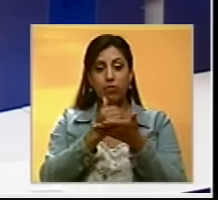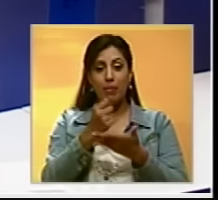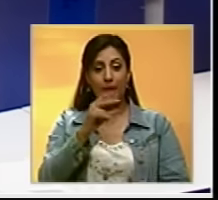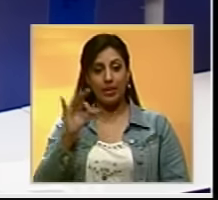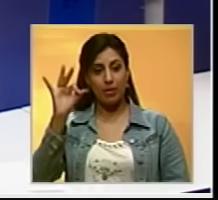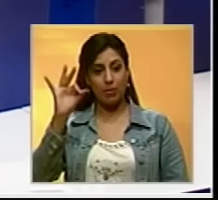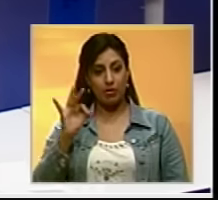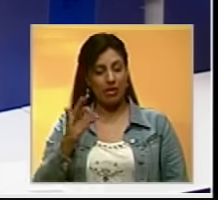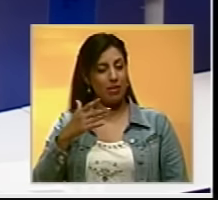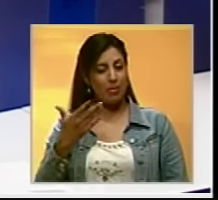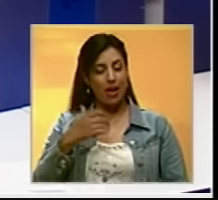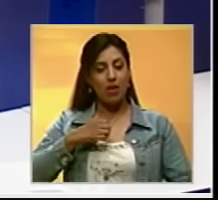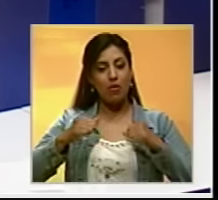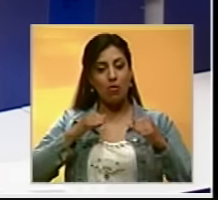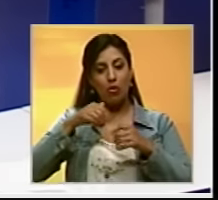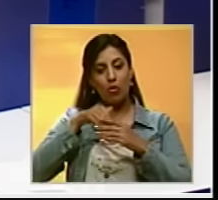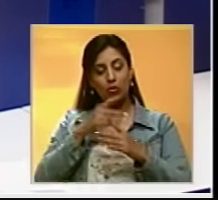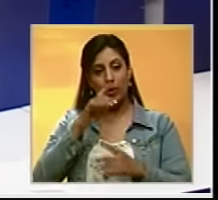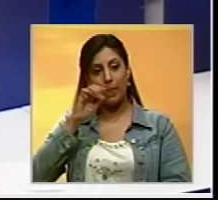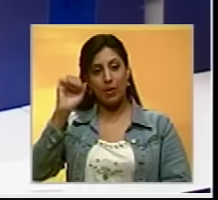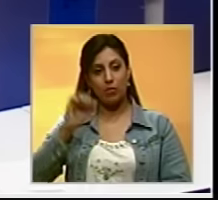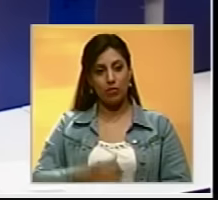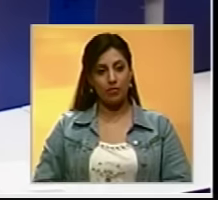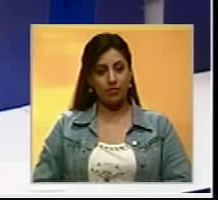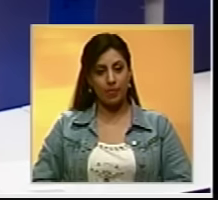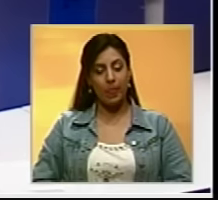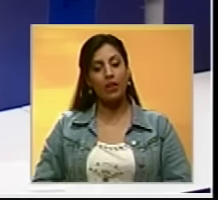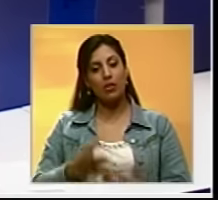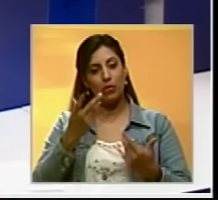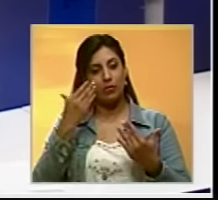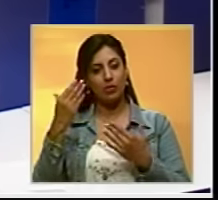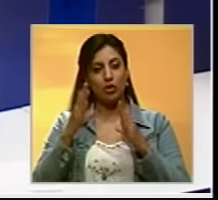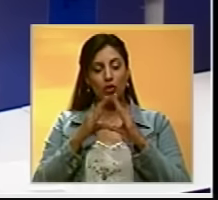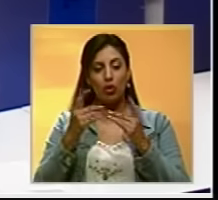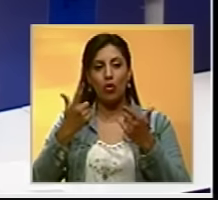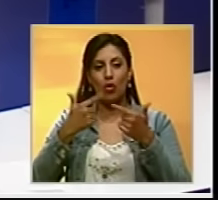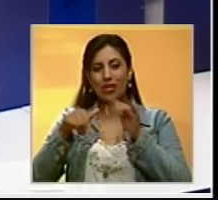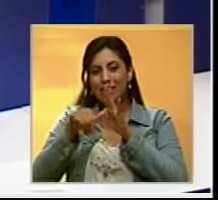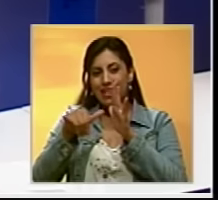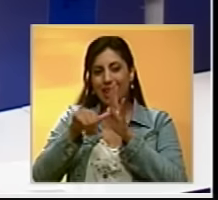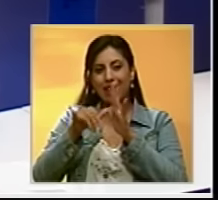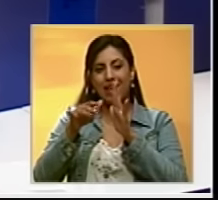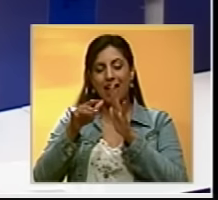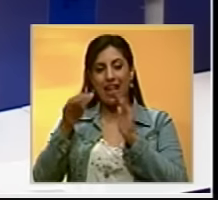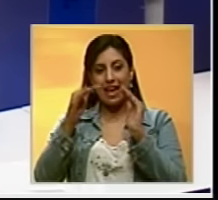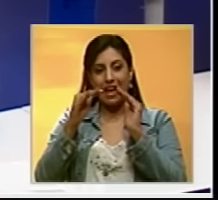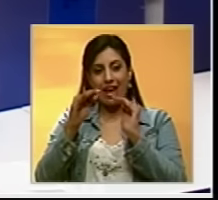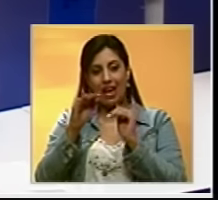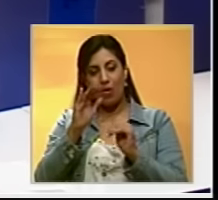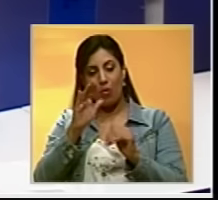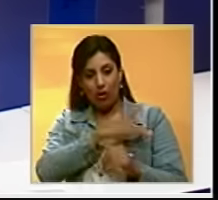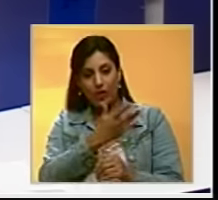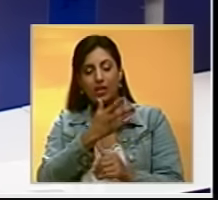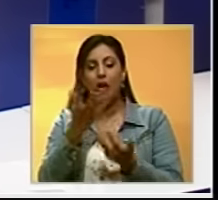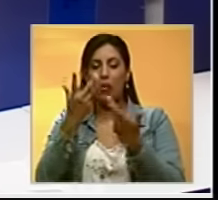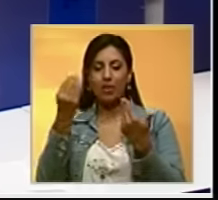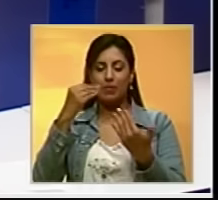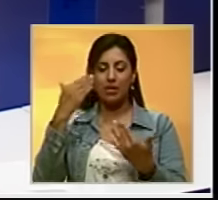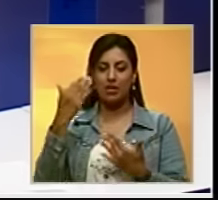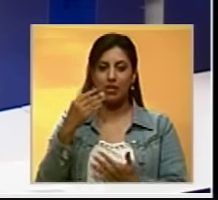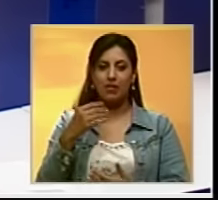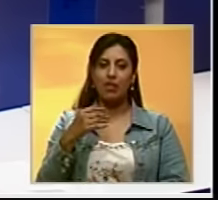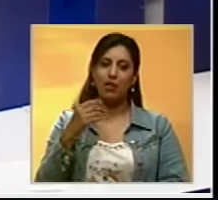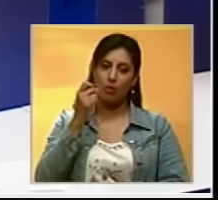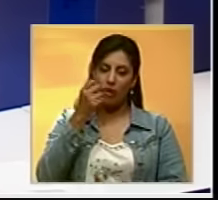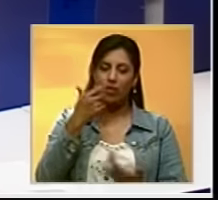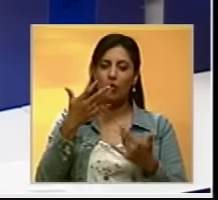del 20% para activar el referendo presidencial euclide sotillo se encuentra en los alrededores de esta casa de estudios y nos cuenta más buenas tardes